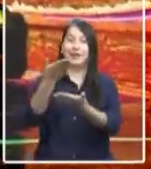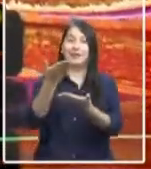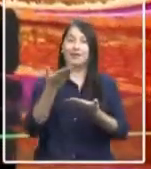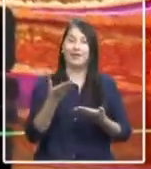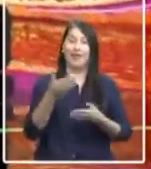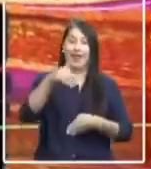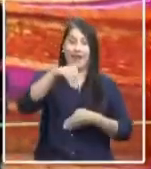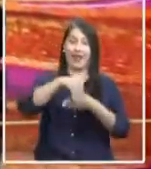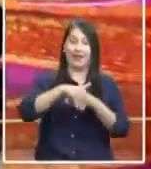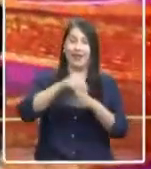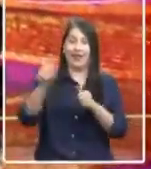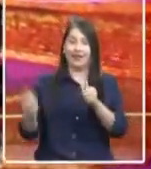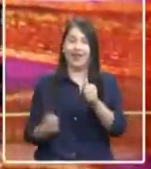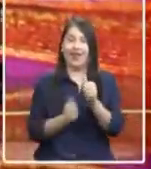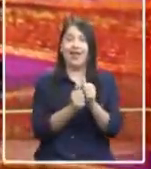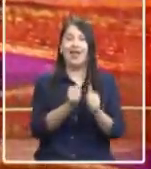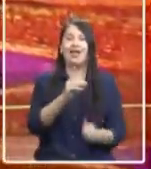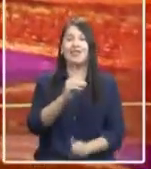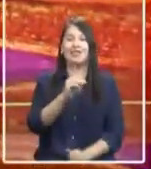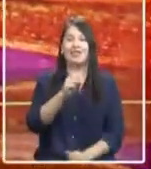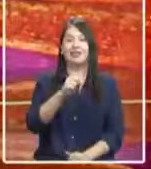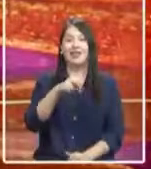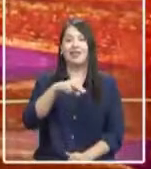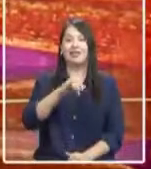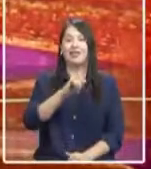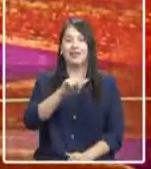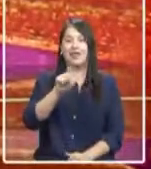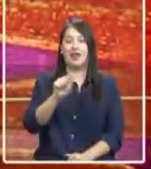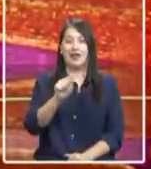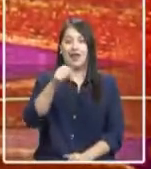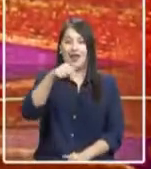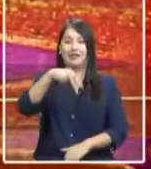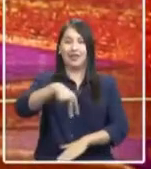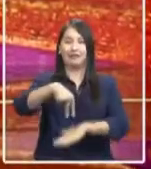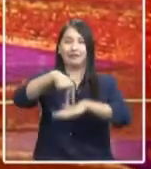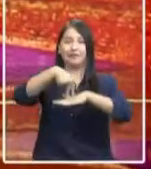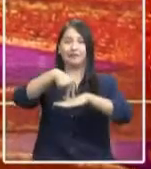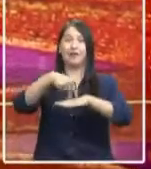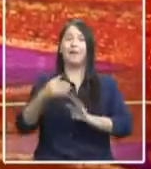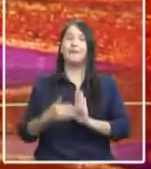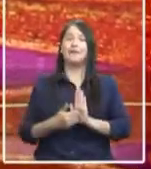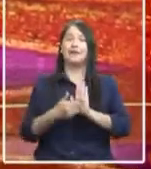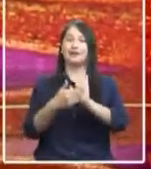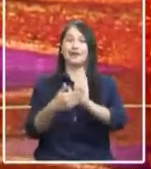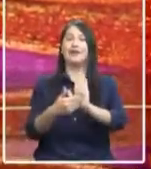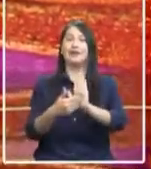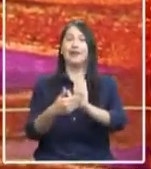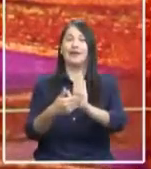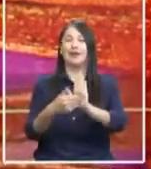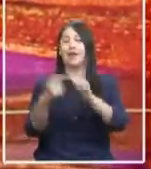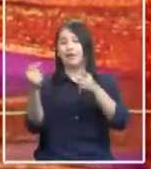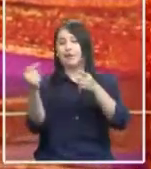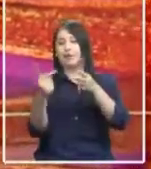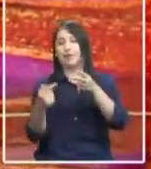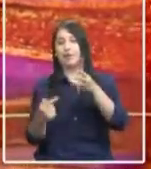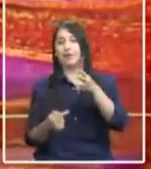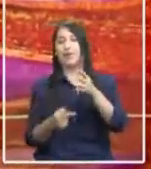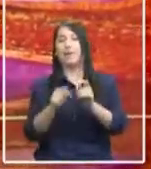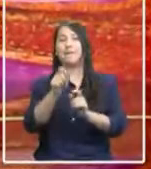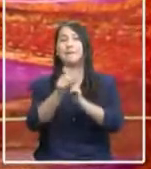esté junto a Daniela Rusowski, quien estará en este escenario para presentar a una serie de